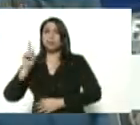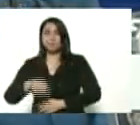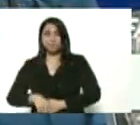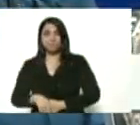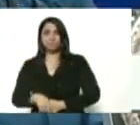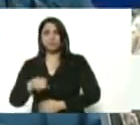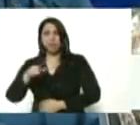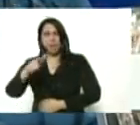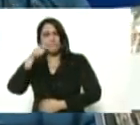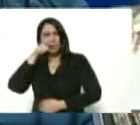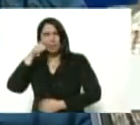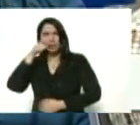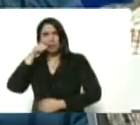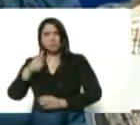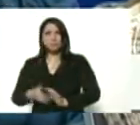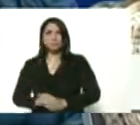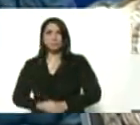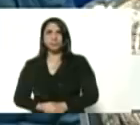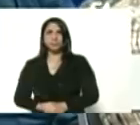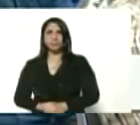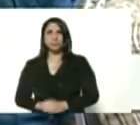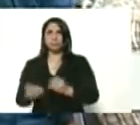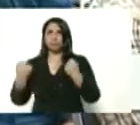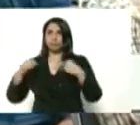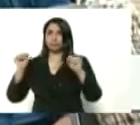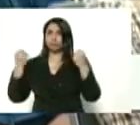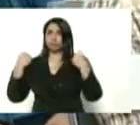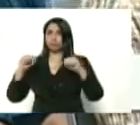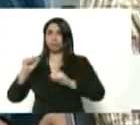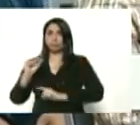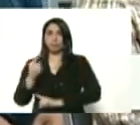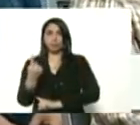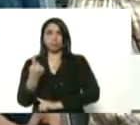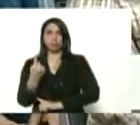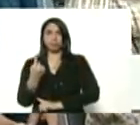Esta operación se preparó en primer lugar,